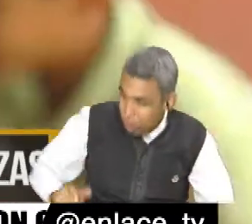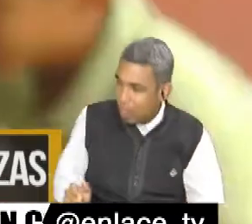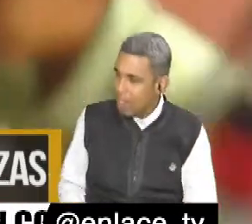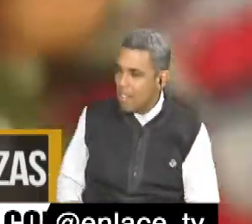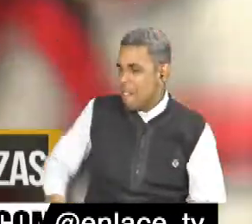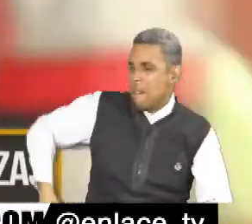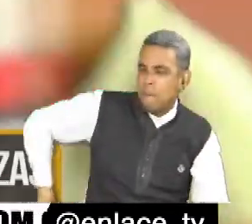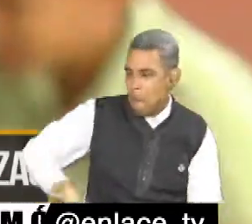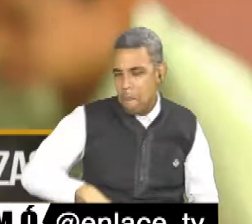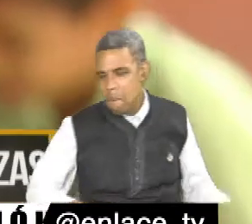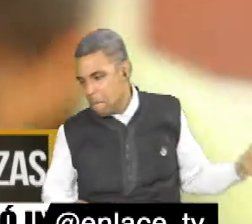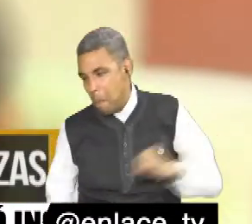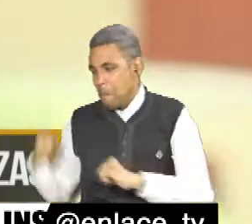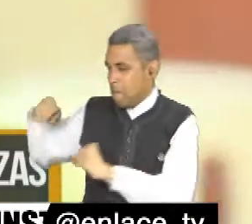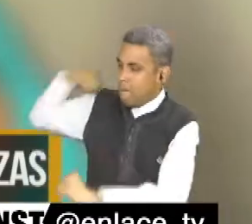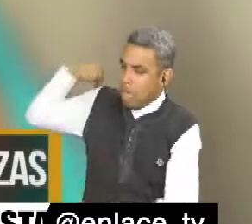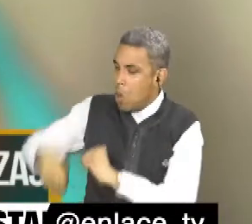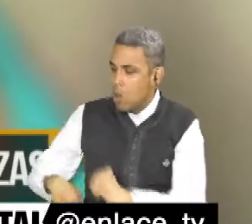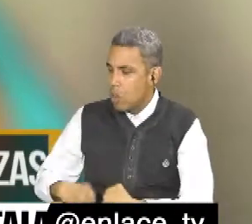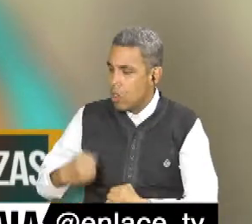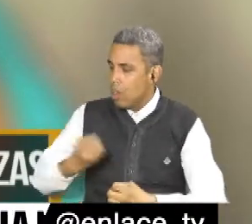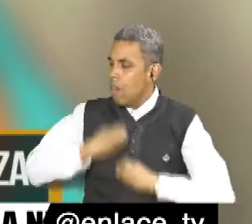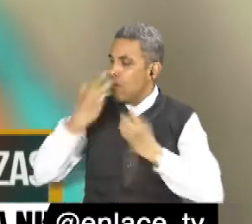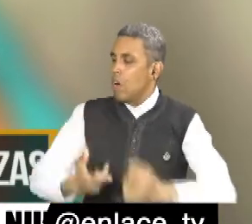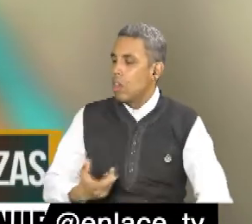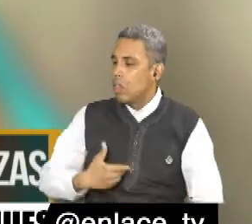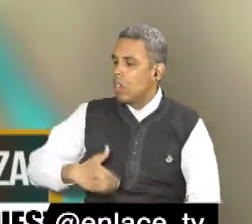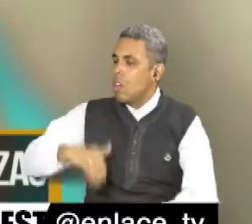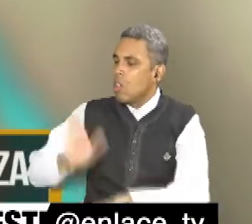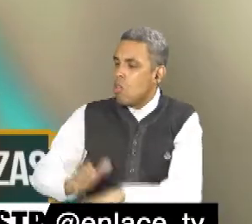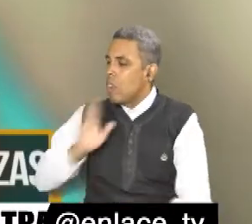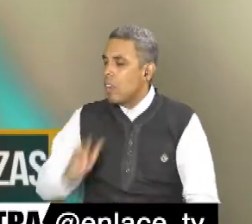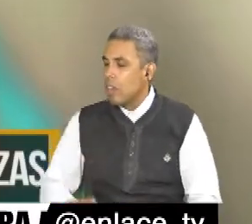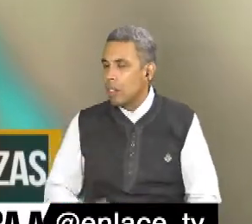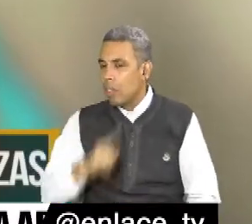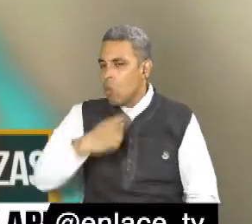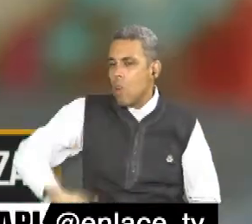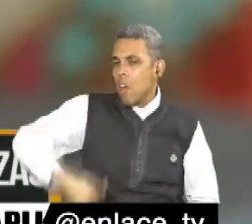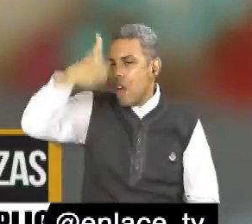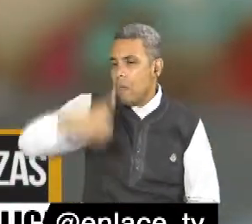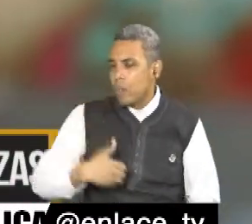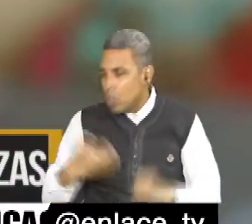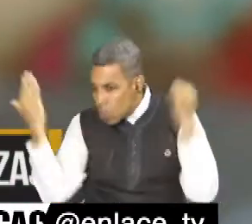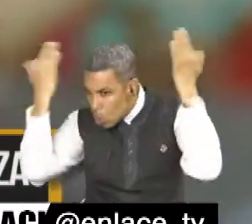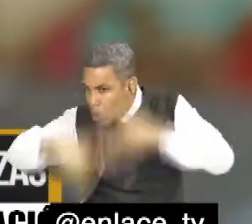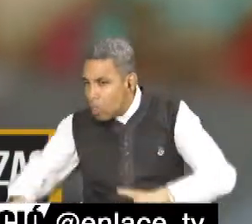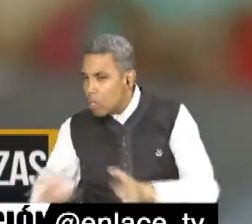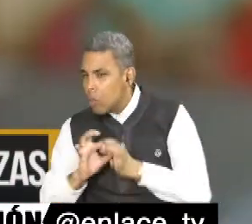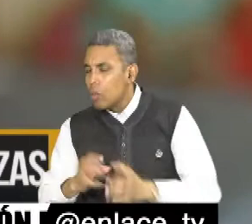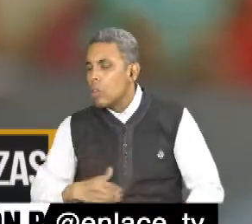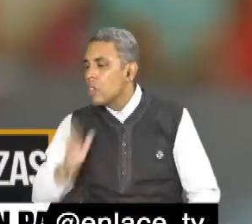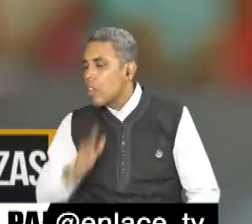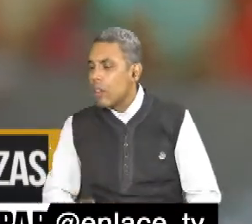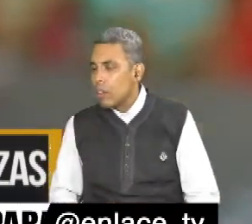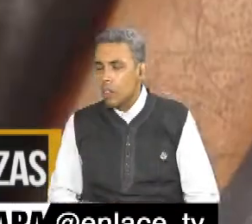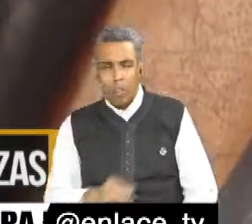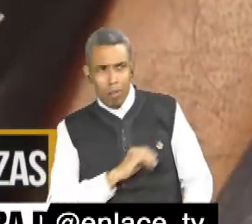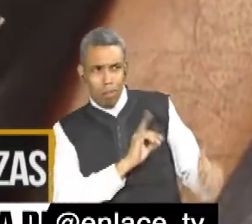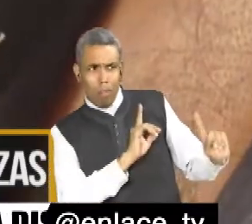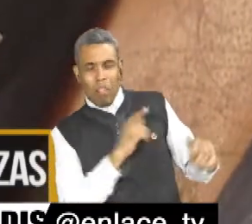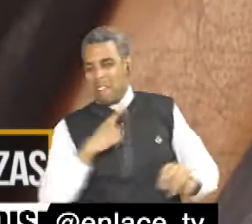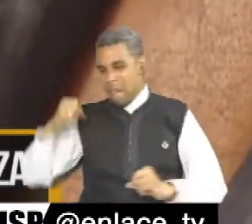Que si yo no decía nada, me iban a matar un hijo. Bueno, todas esas cosas. ¿Qué pasó con la finca, con las cosas que usted